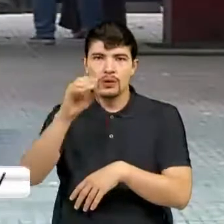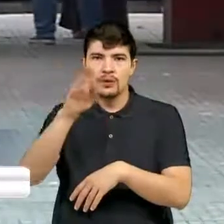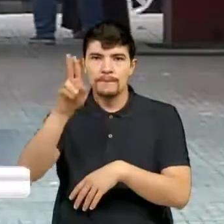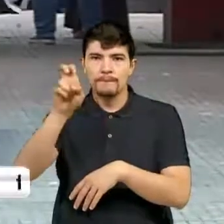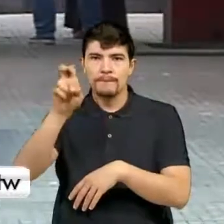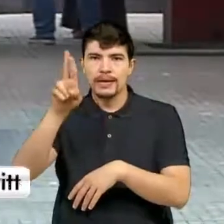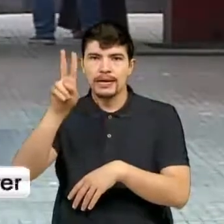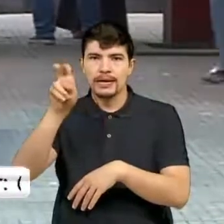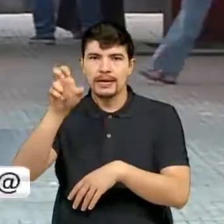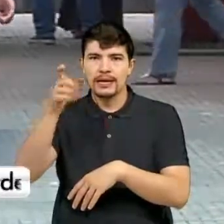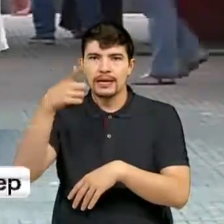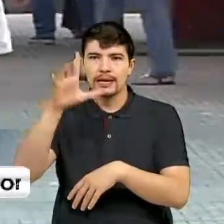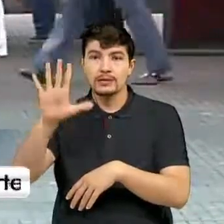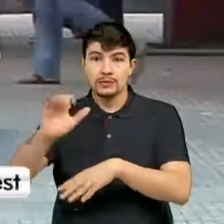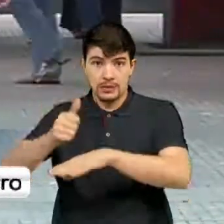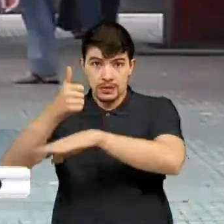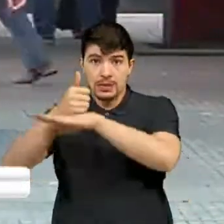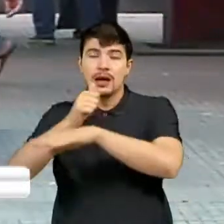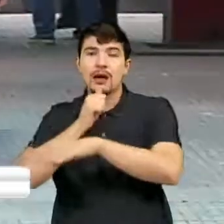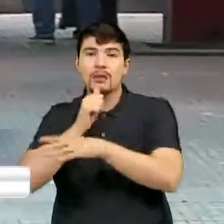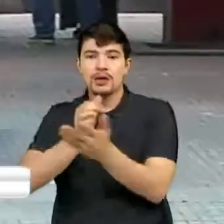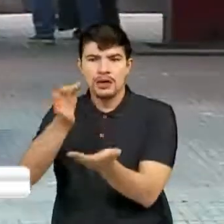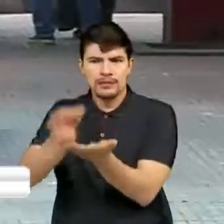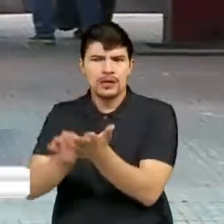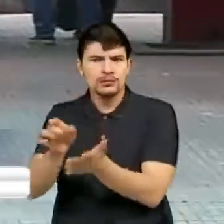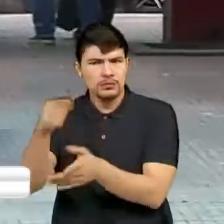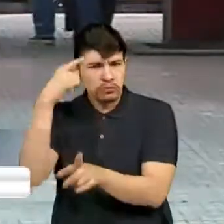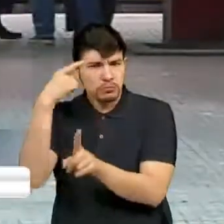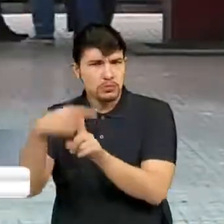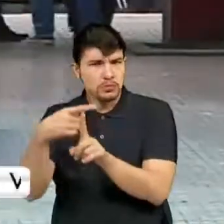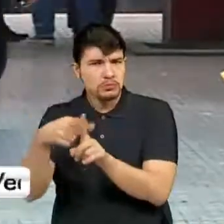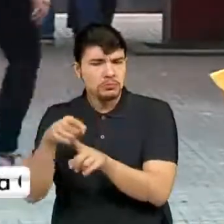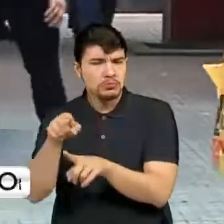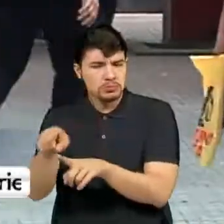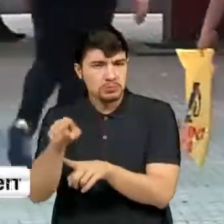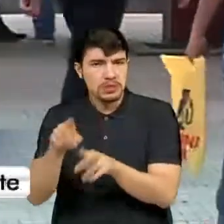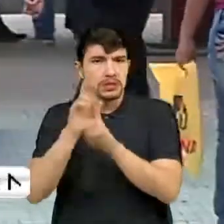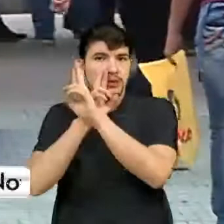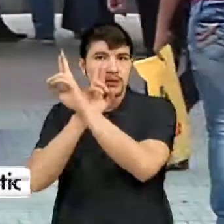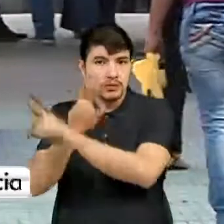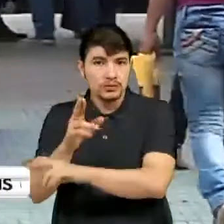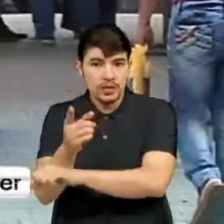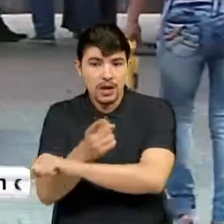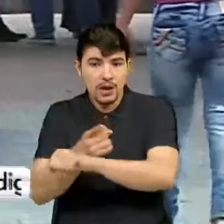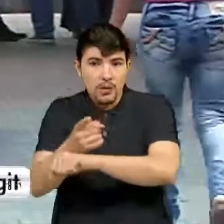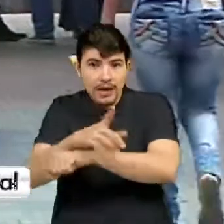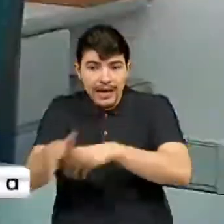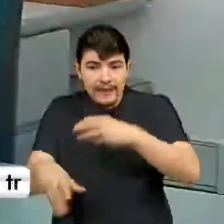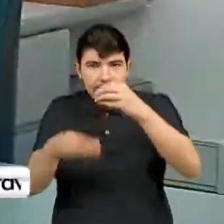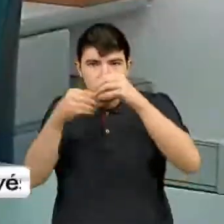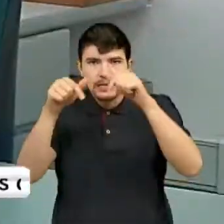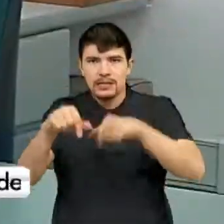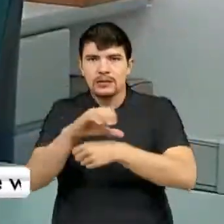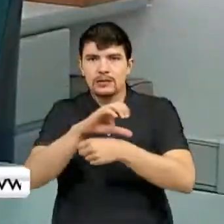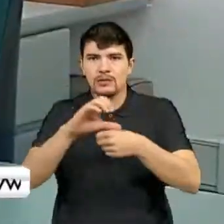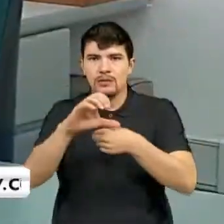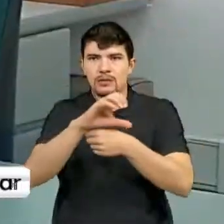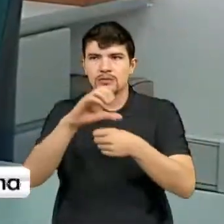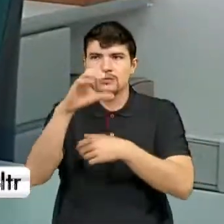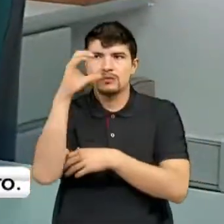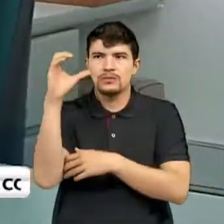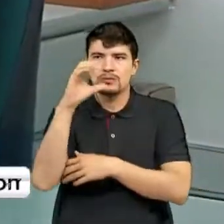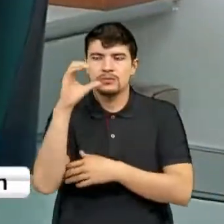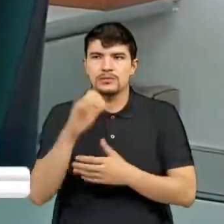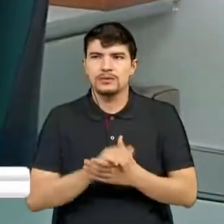empresa Aguas Capital. Calificó como positivo que se le reconozcan las horas extras a los empleados en Colombia. La iniciativa, que